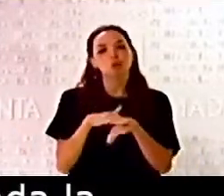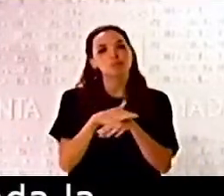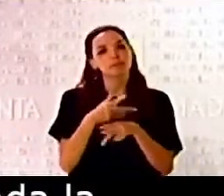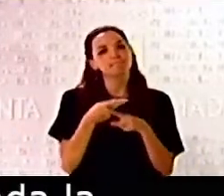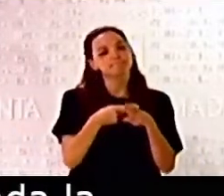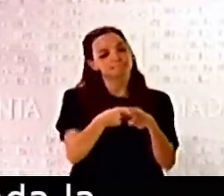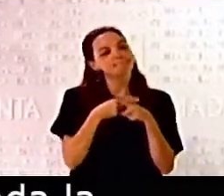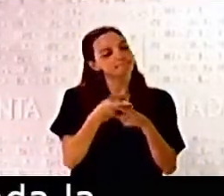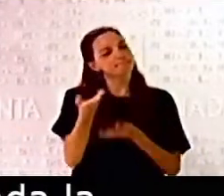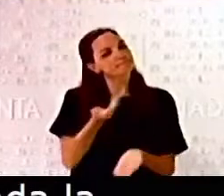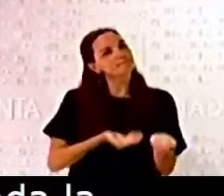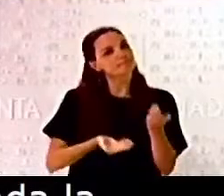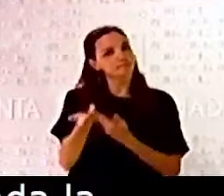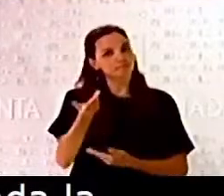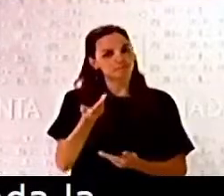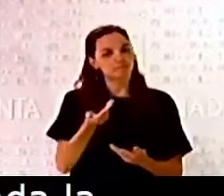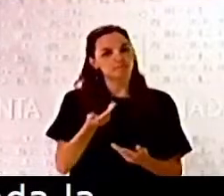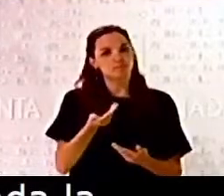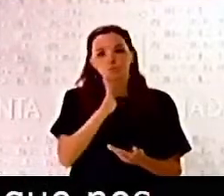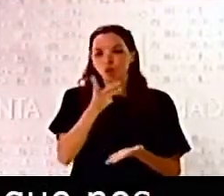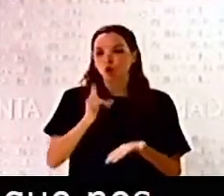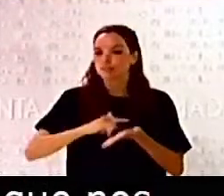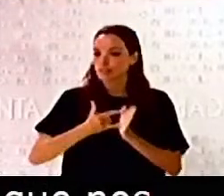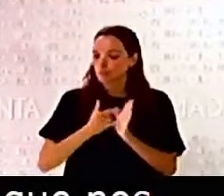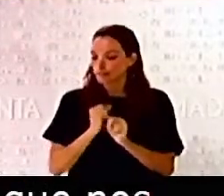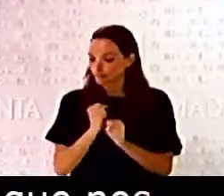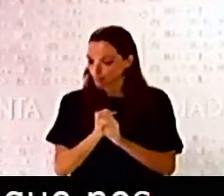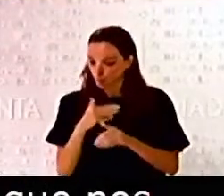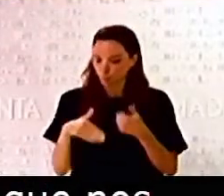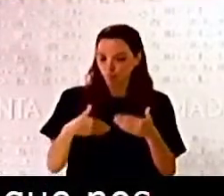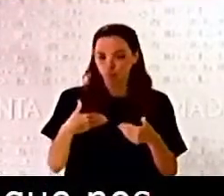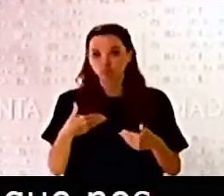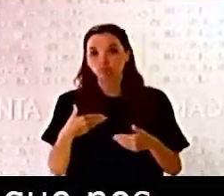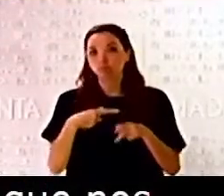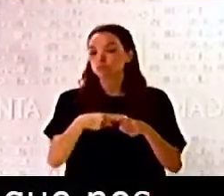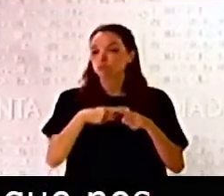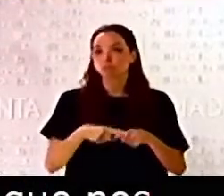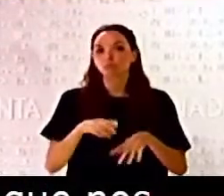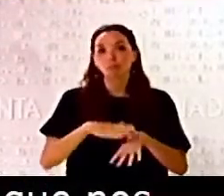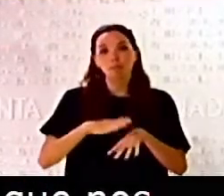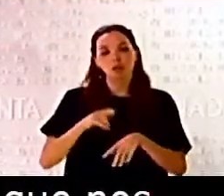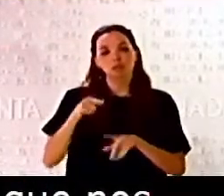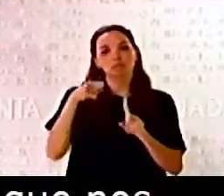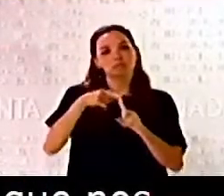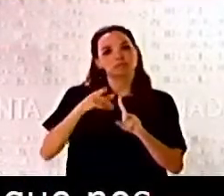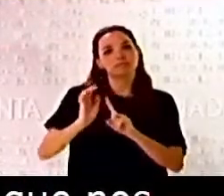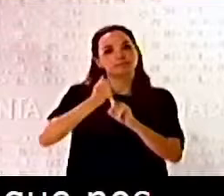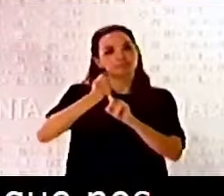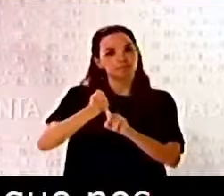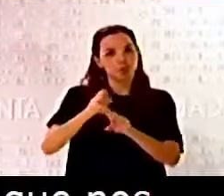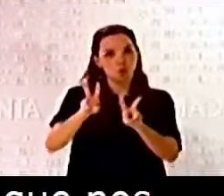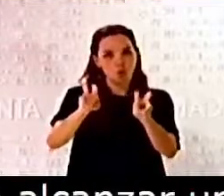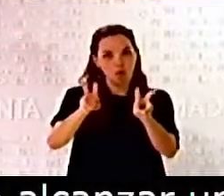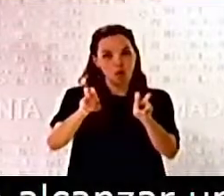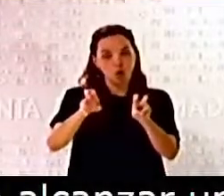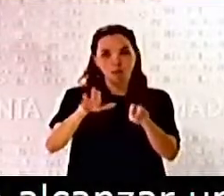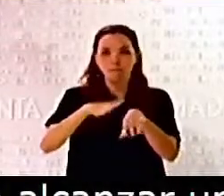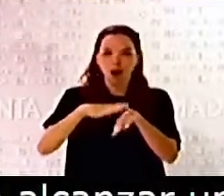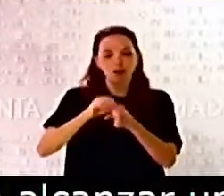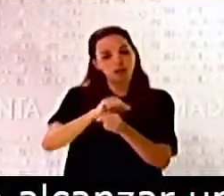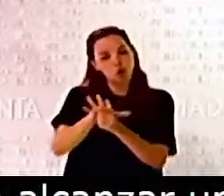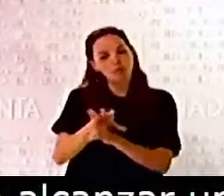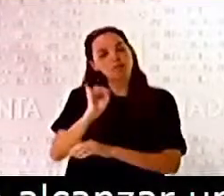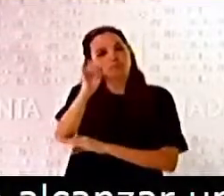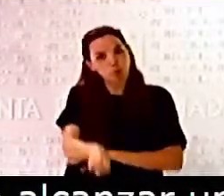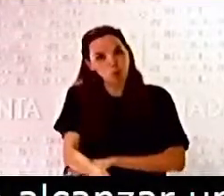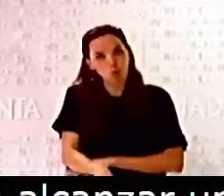hemos dotado como sistema de trabajo para alcanzar un nuevo hito en combatir esta pandemia, que es